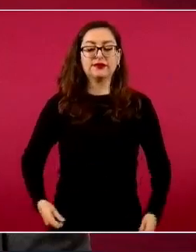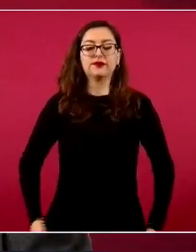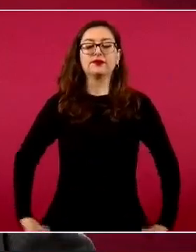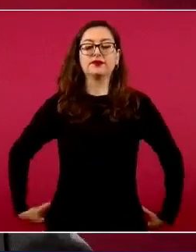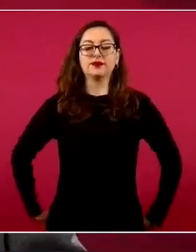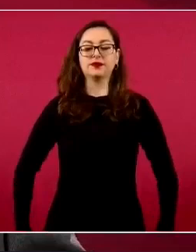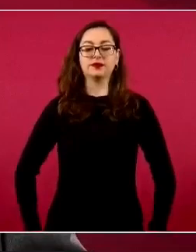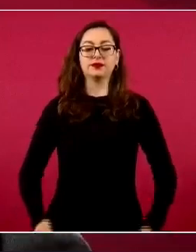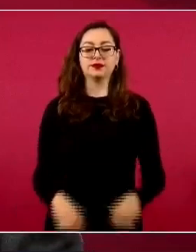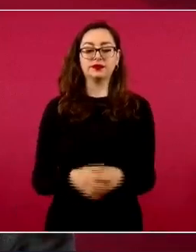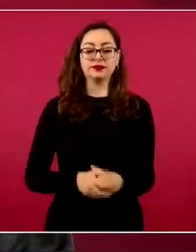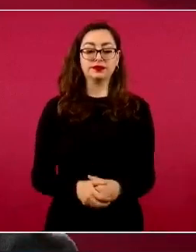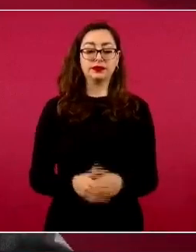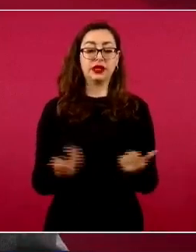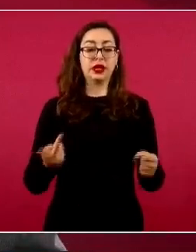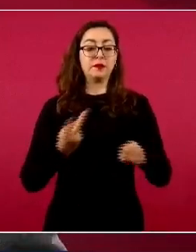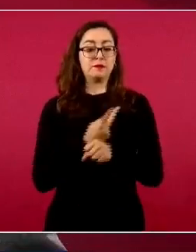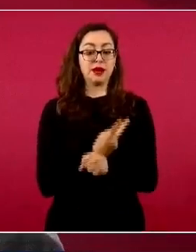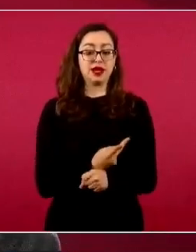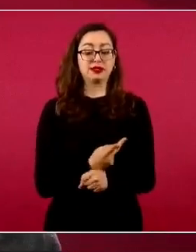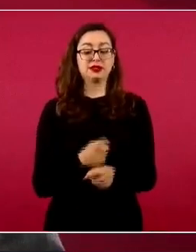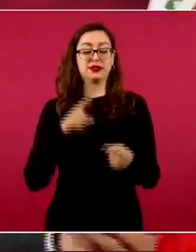y Salinas